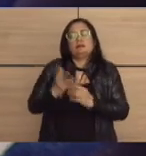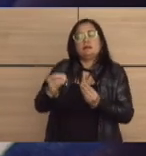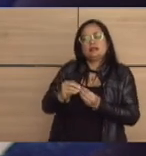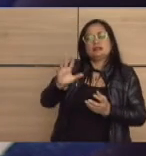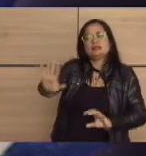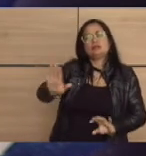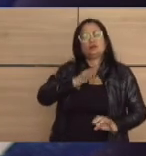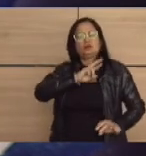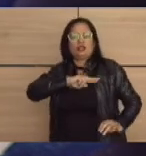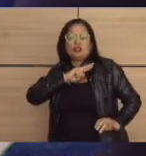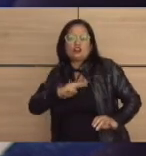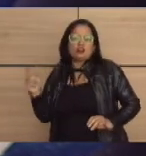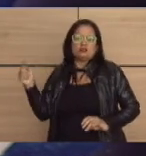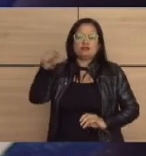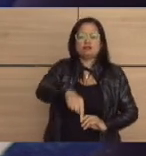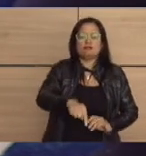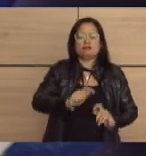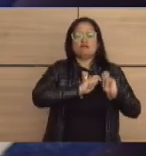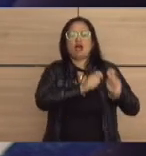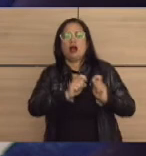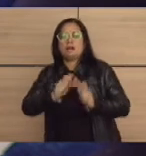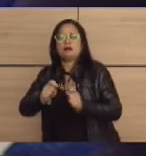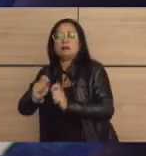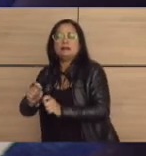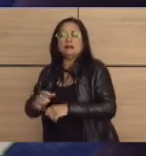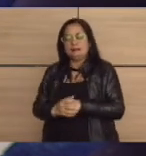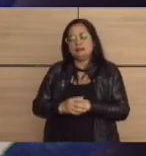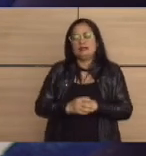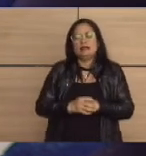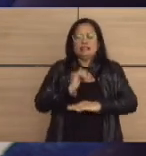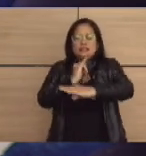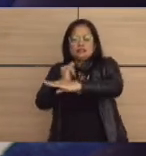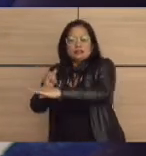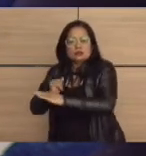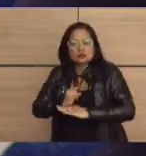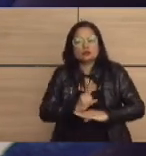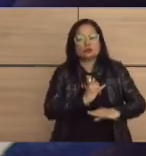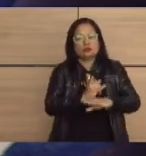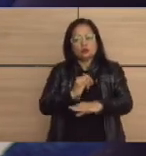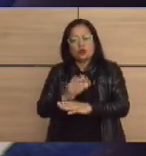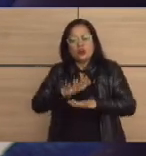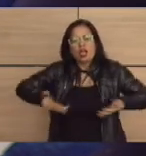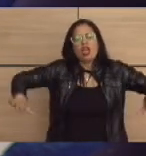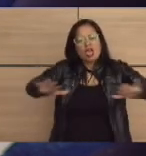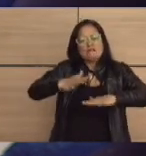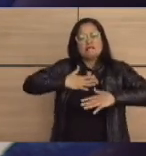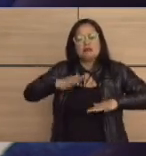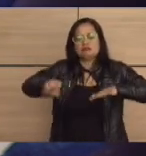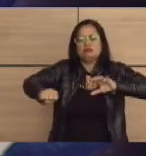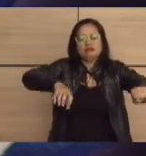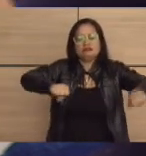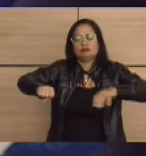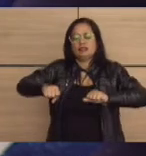que llegaba, y que las instituciones que había, que dialogaban tanto con el territorio, fueron cubiertas por